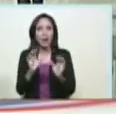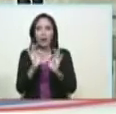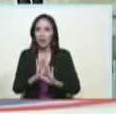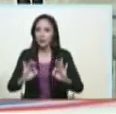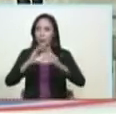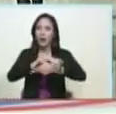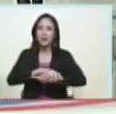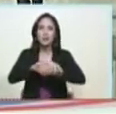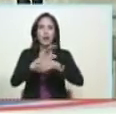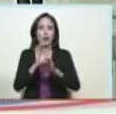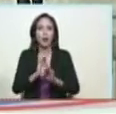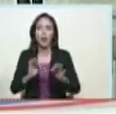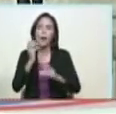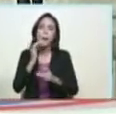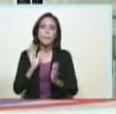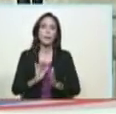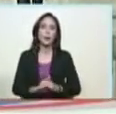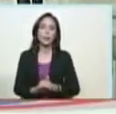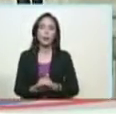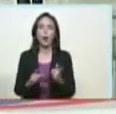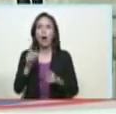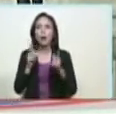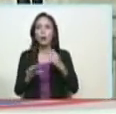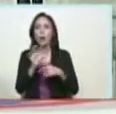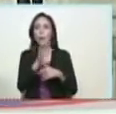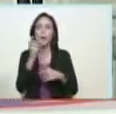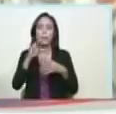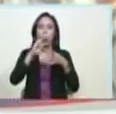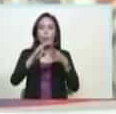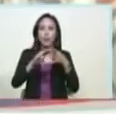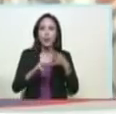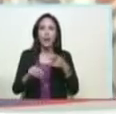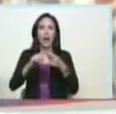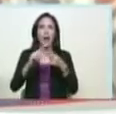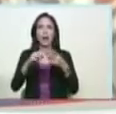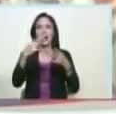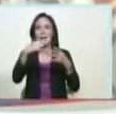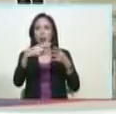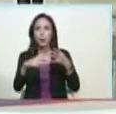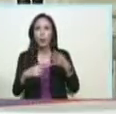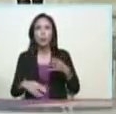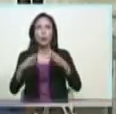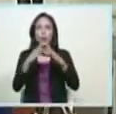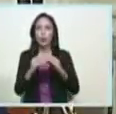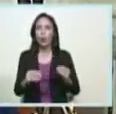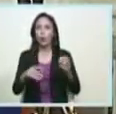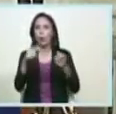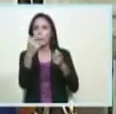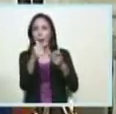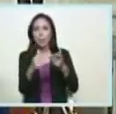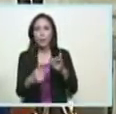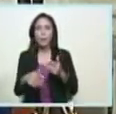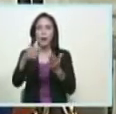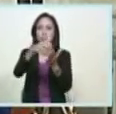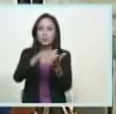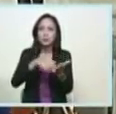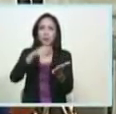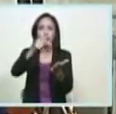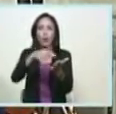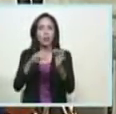para aquellos que traigan bienes de capital materias primas maquinarias insumos agroinsumos